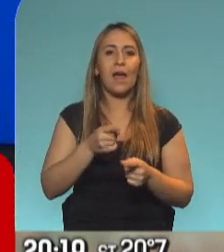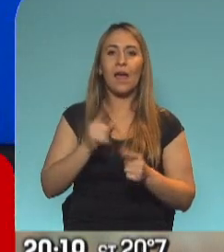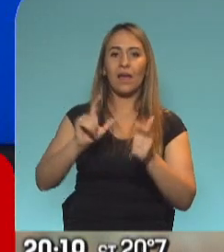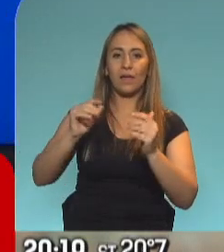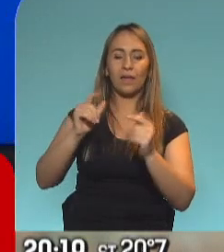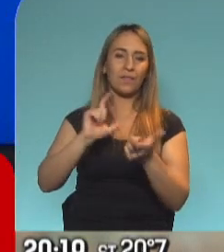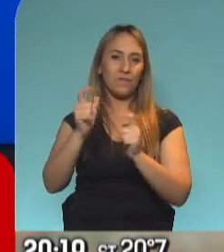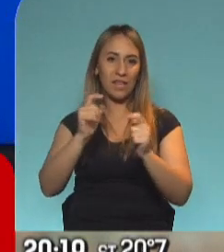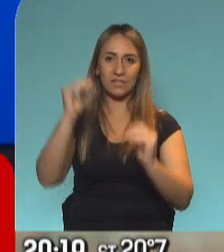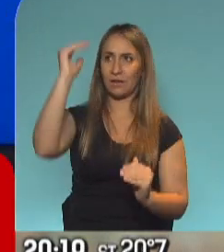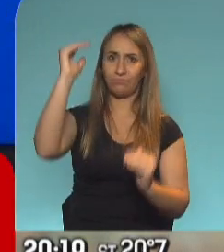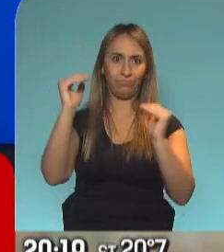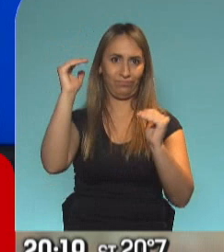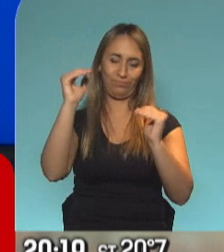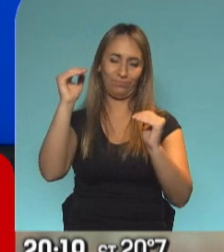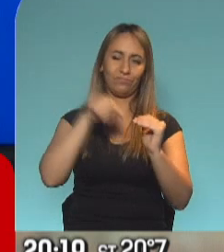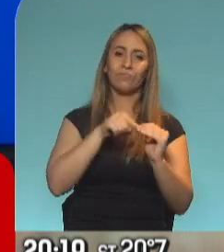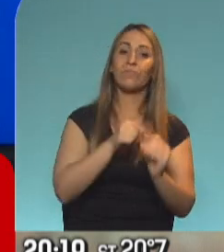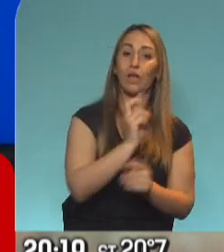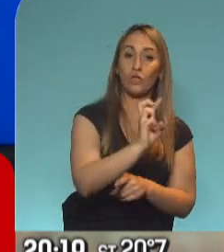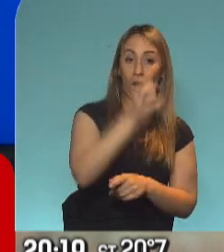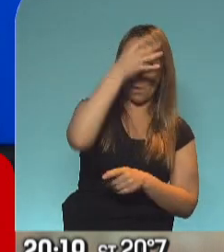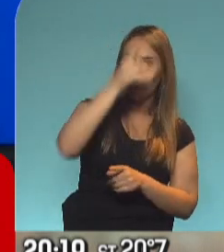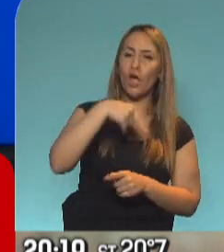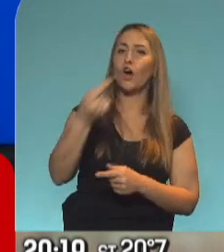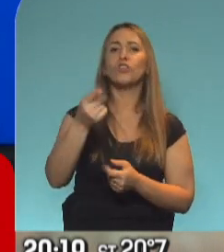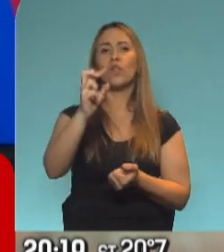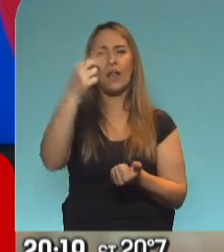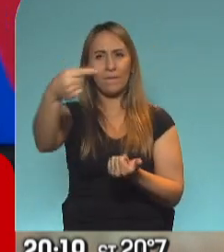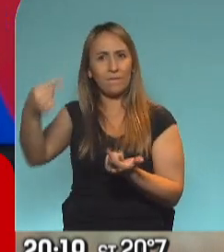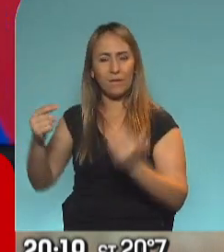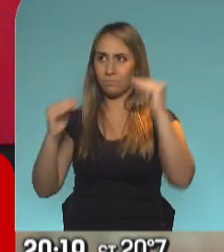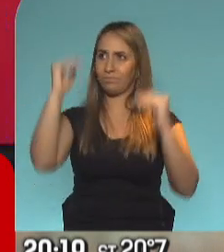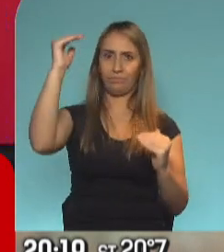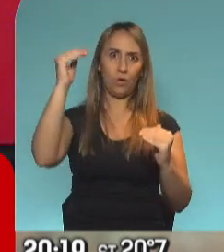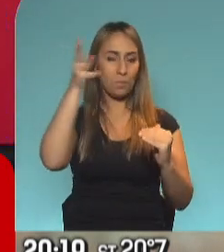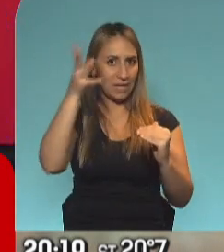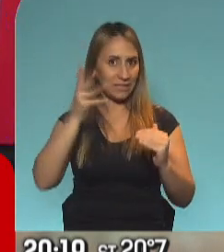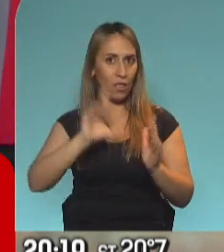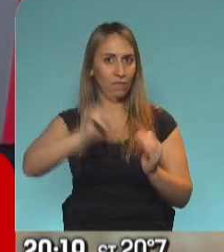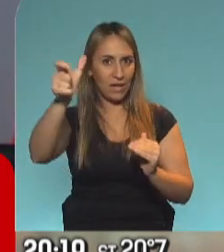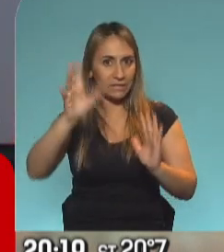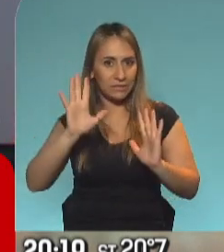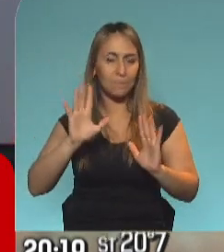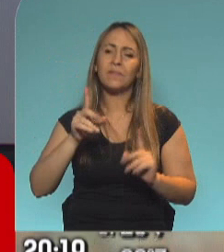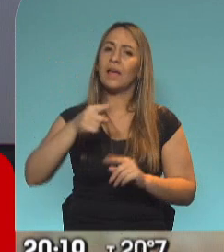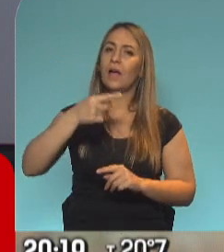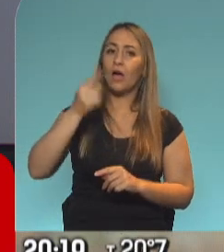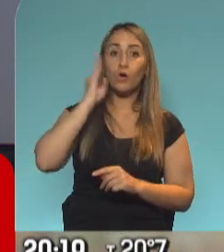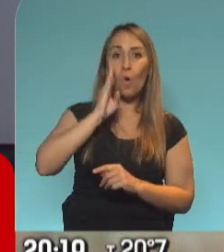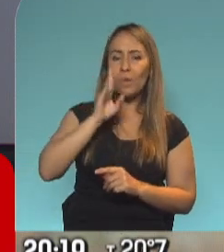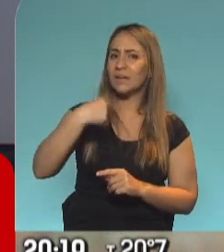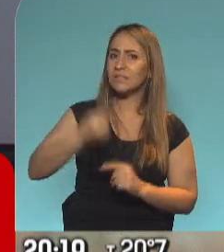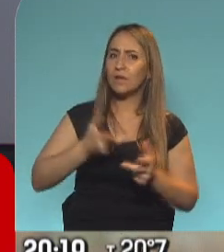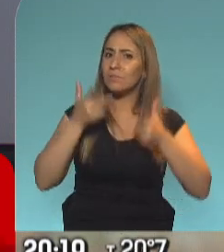brecha entre el dólar oficial y los otros tipos de dólar. Está claro también que Martín Guzmán repite en cada ocasión que esto